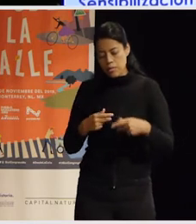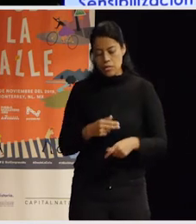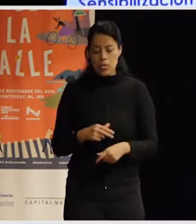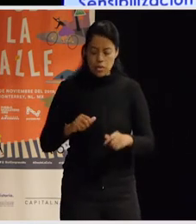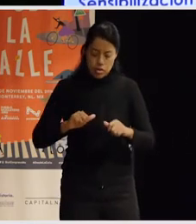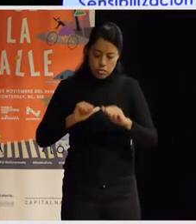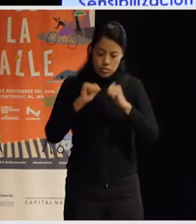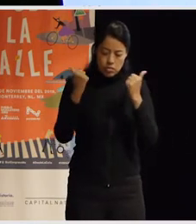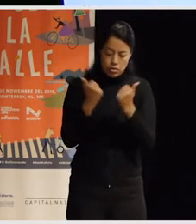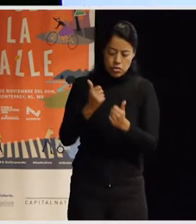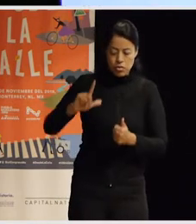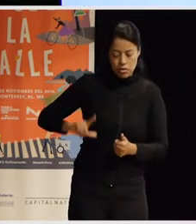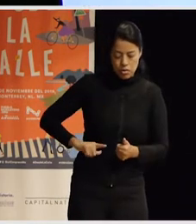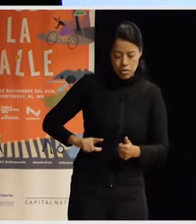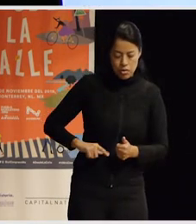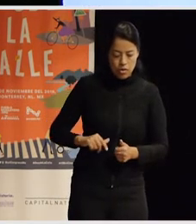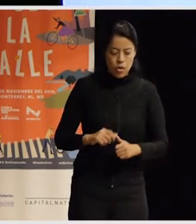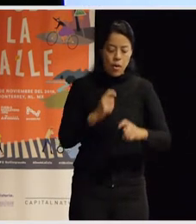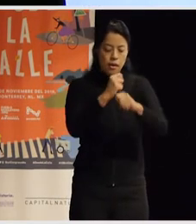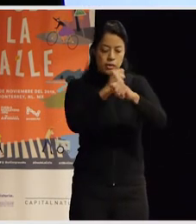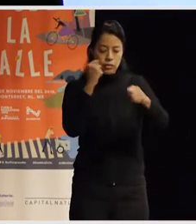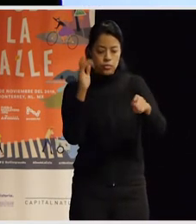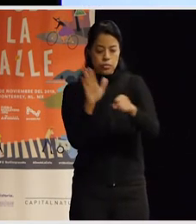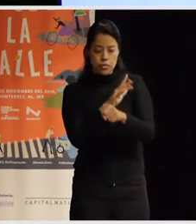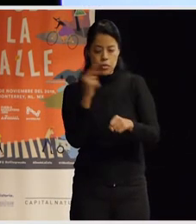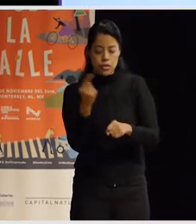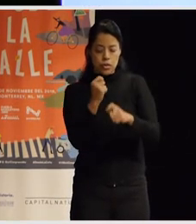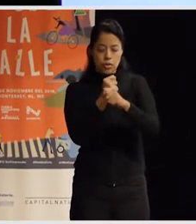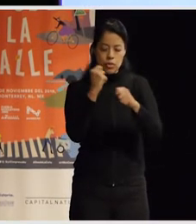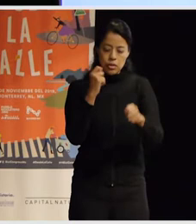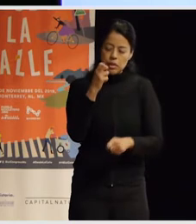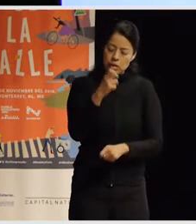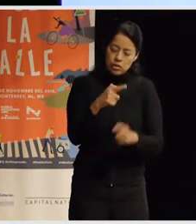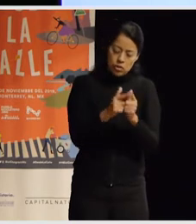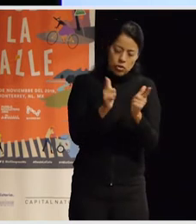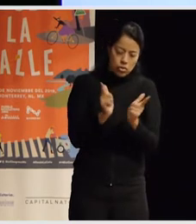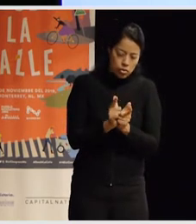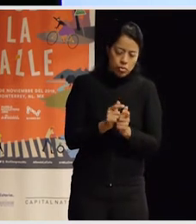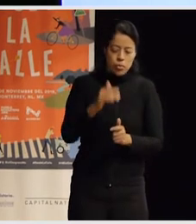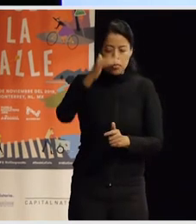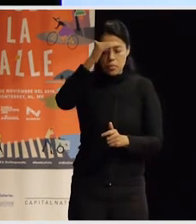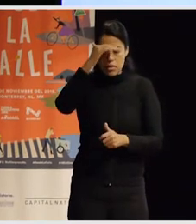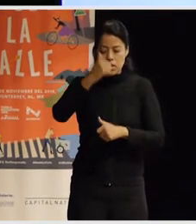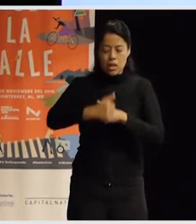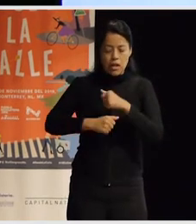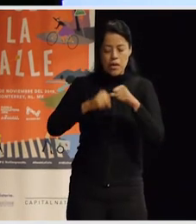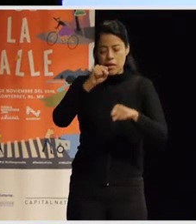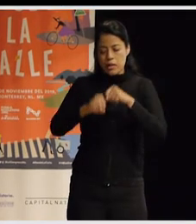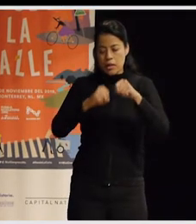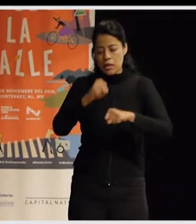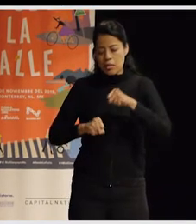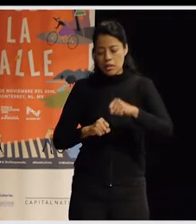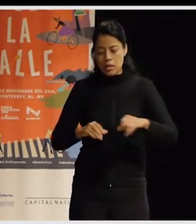o del gobierno como los transportistas porque luego los transportistas es el gremio que piensa que la bicicleta va a llegar a hacer la competencia entonces